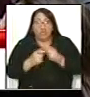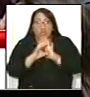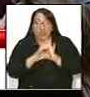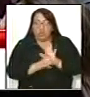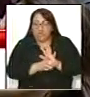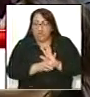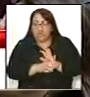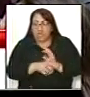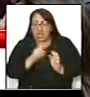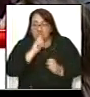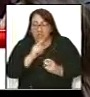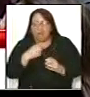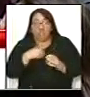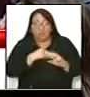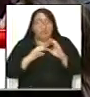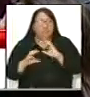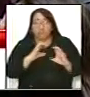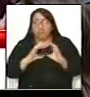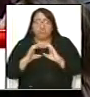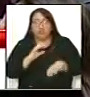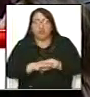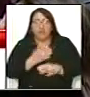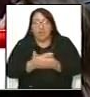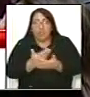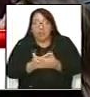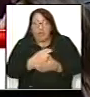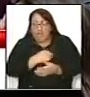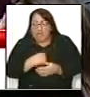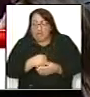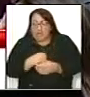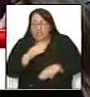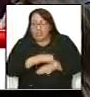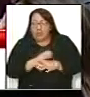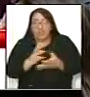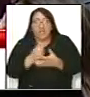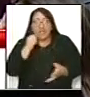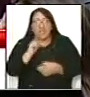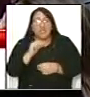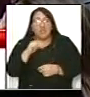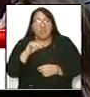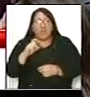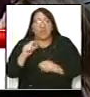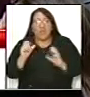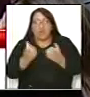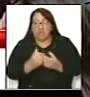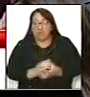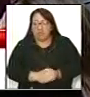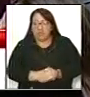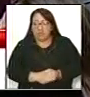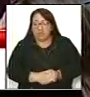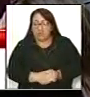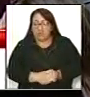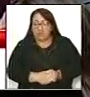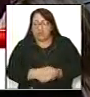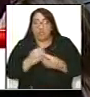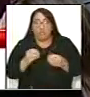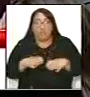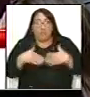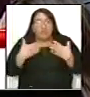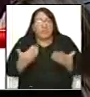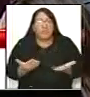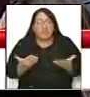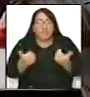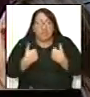Constitución, estamos discutiendo la propuesta del Ejecutivo sobre quitar la inmunidad al Parlamento de la República. ¿Cómo es